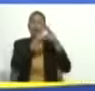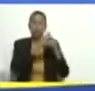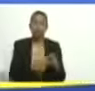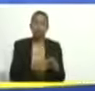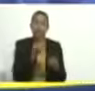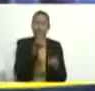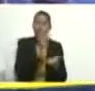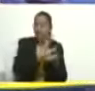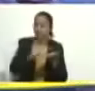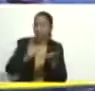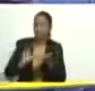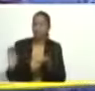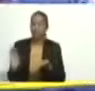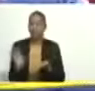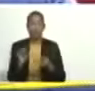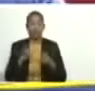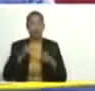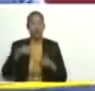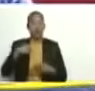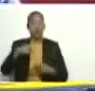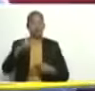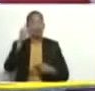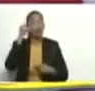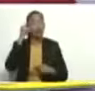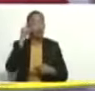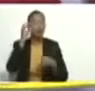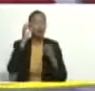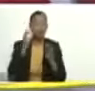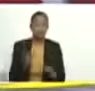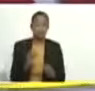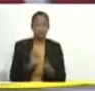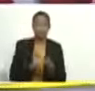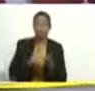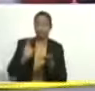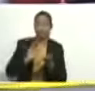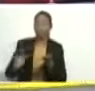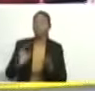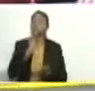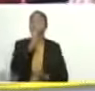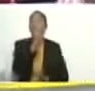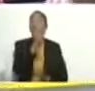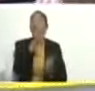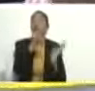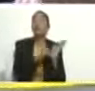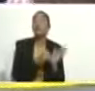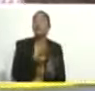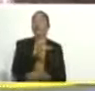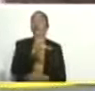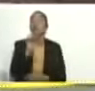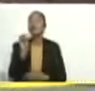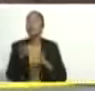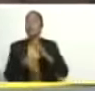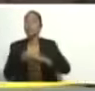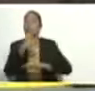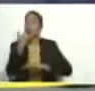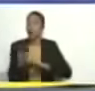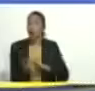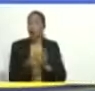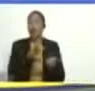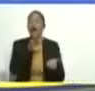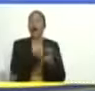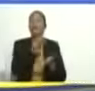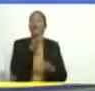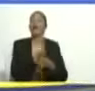En estos días vamos a entregar los recursos completos para los 4.500 proyectos aprobados en